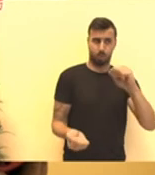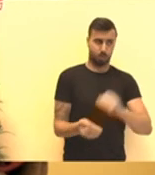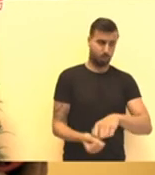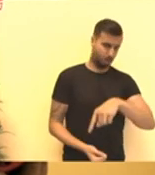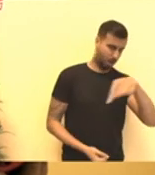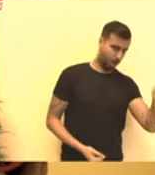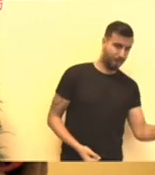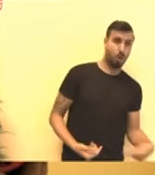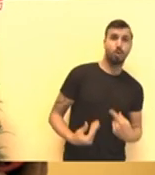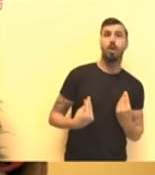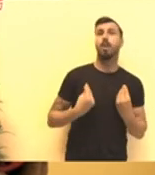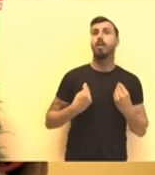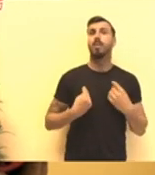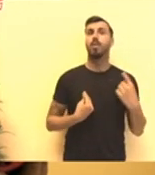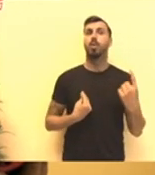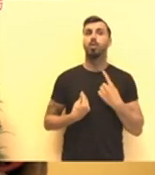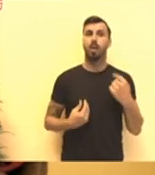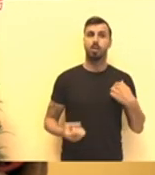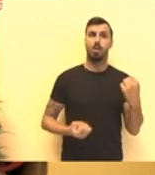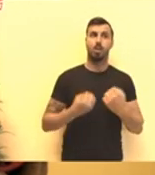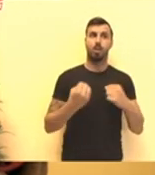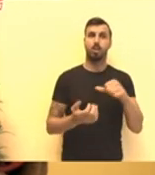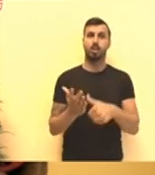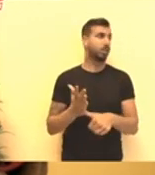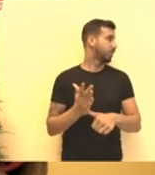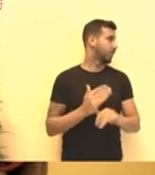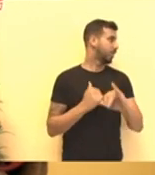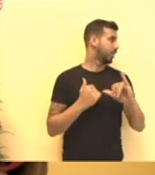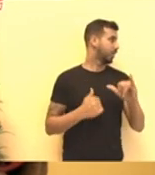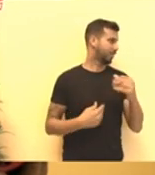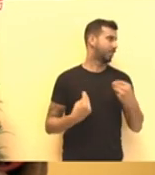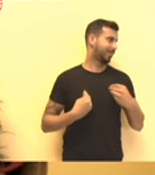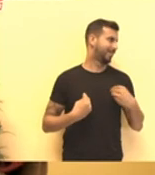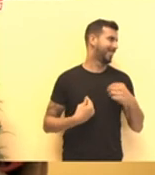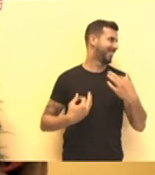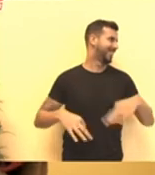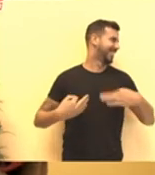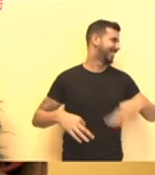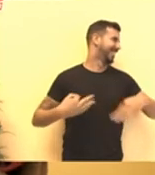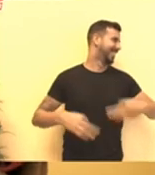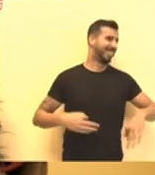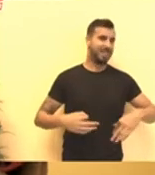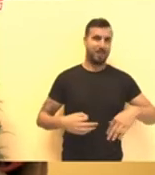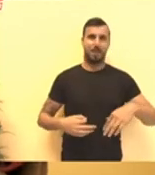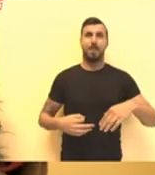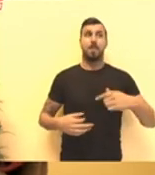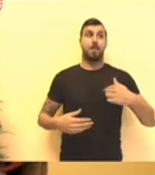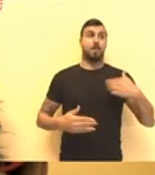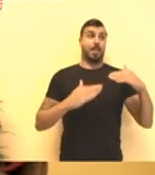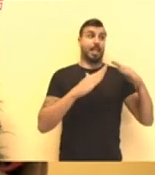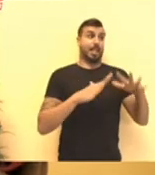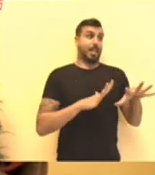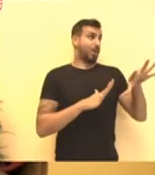sola, yo tengo carnet de conducir, tengo coche, hago una vida completamente normal. Cuando yo me fui a comprar la casa, el notario me